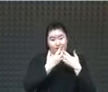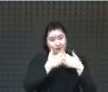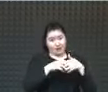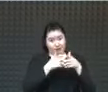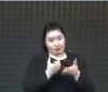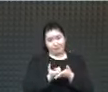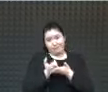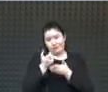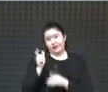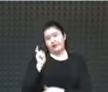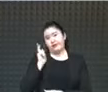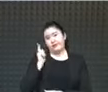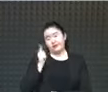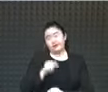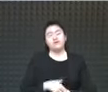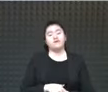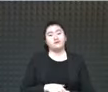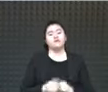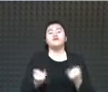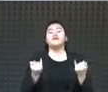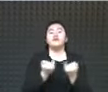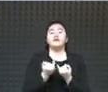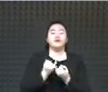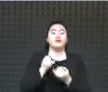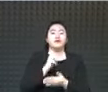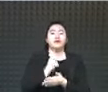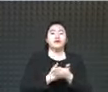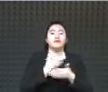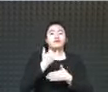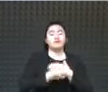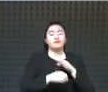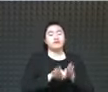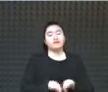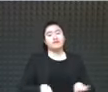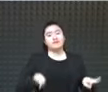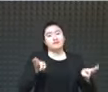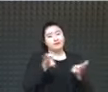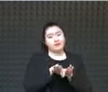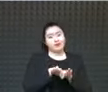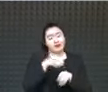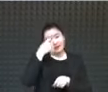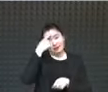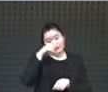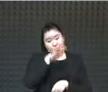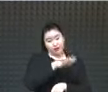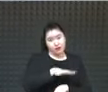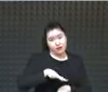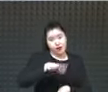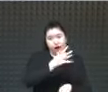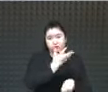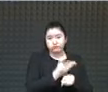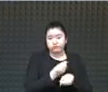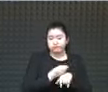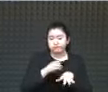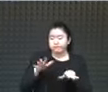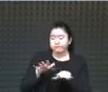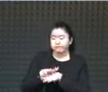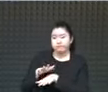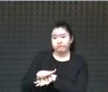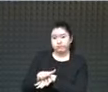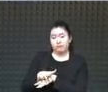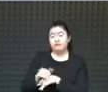y algunos otros proyectos muy importantes de adecuación. El compromiso que tenemos de